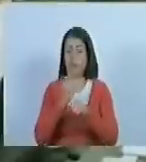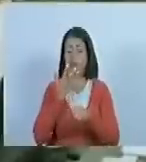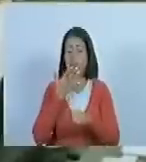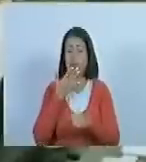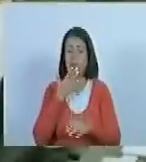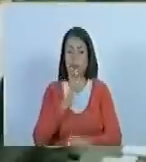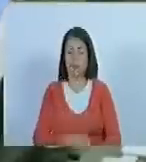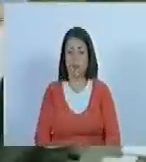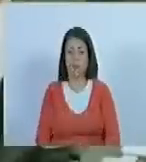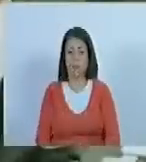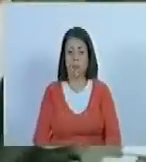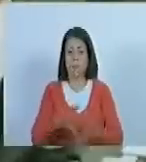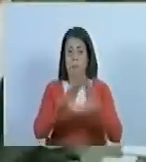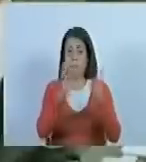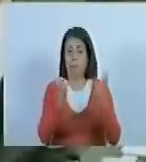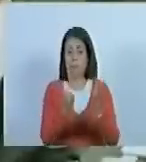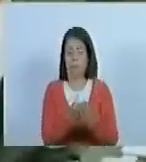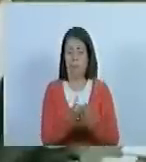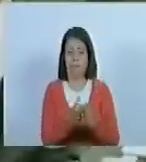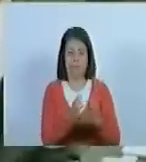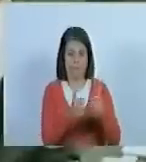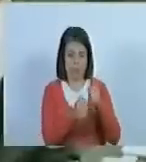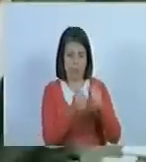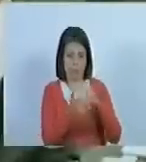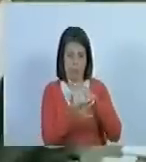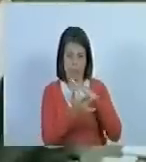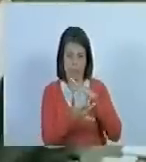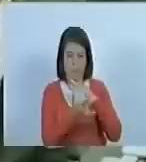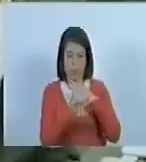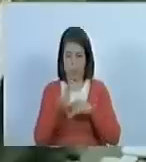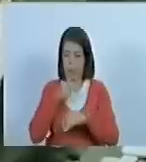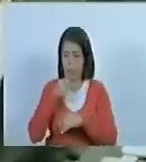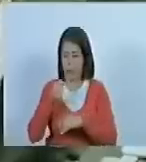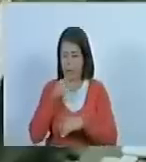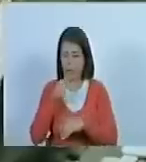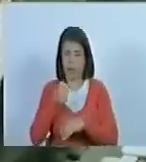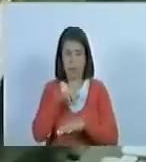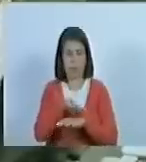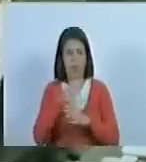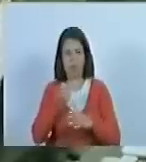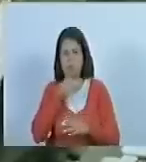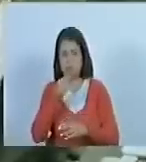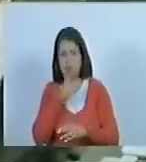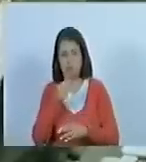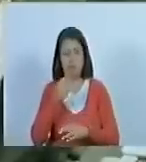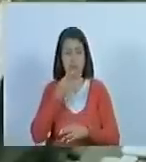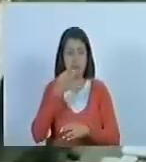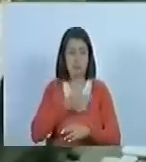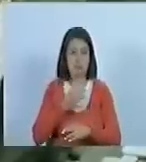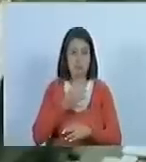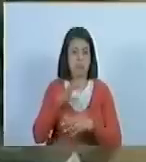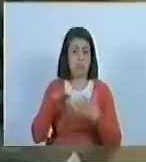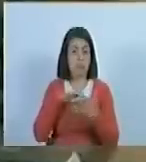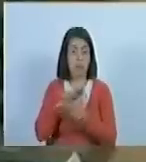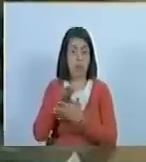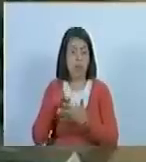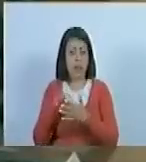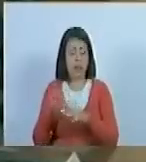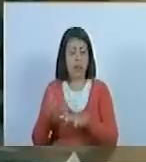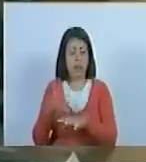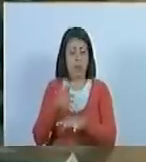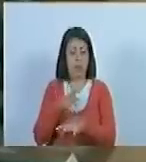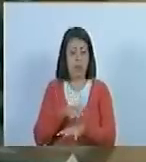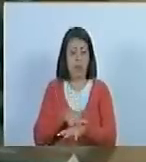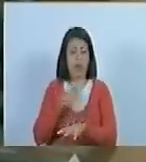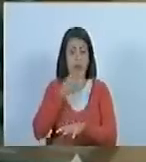ejemplo, del mundo virtual en la cotidianidad del periodismo? ¿Cuál es el papel del periodismo? La verdad es que el periodismo está en crisis, hermano y hermana,